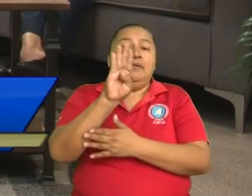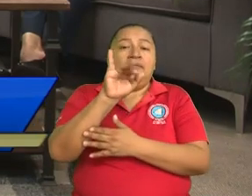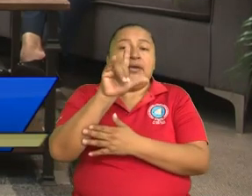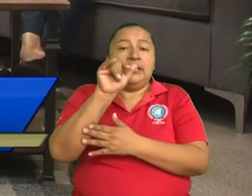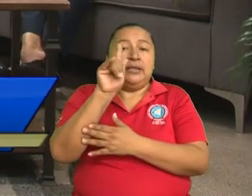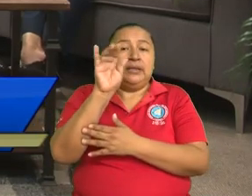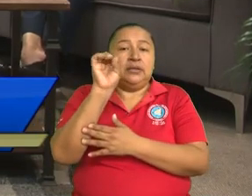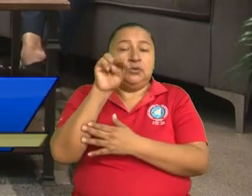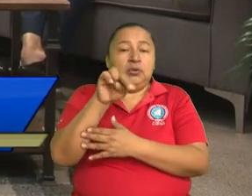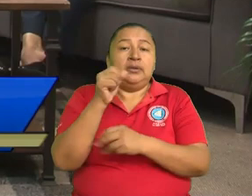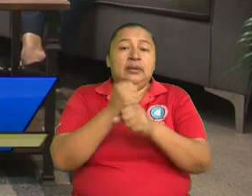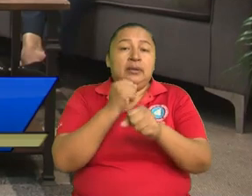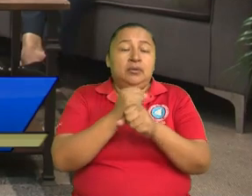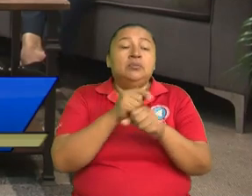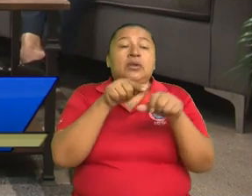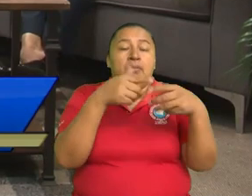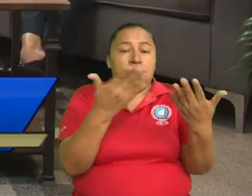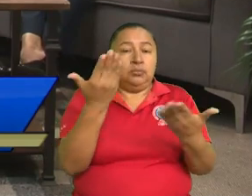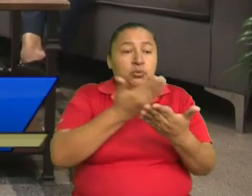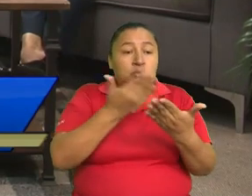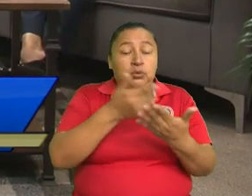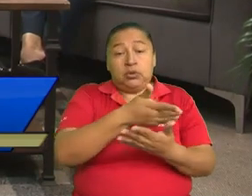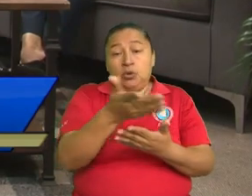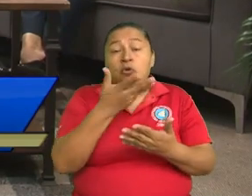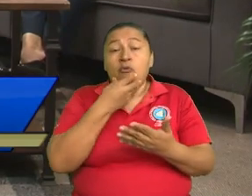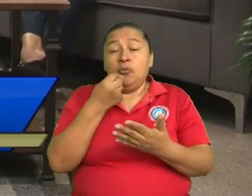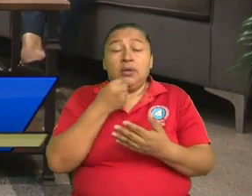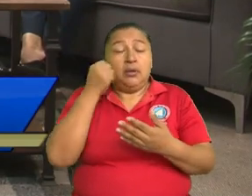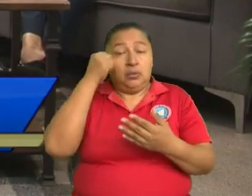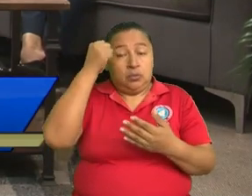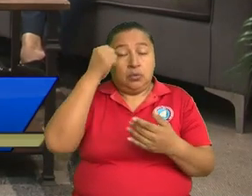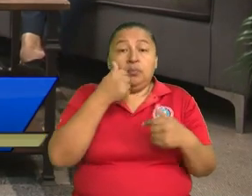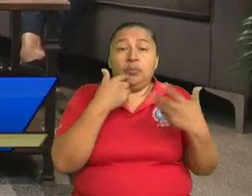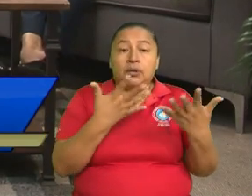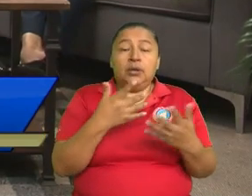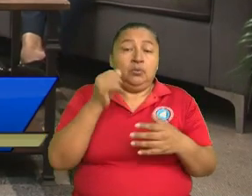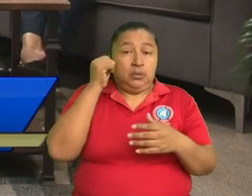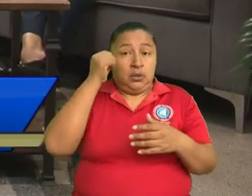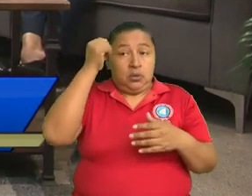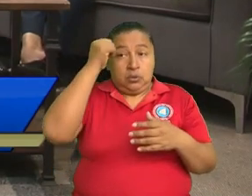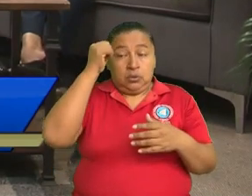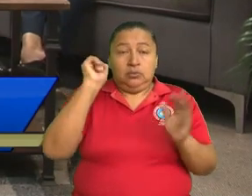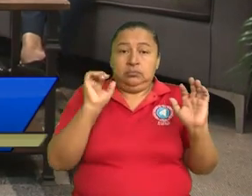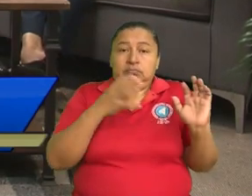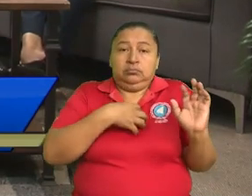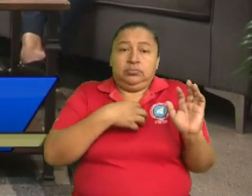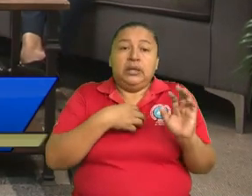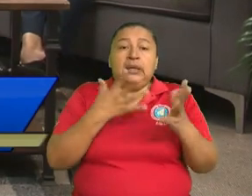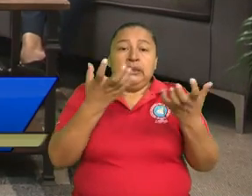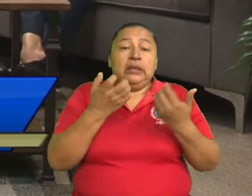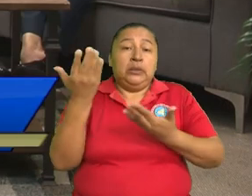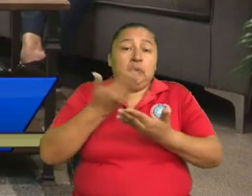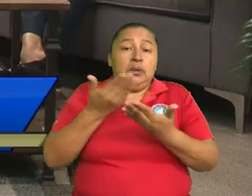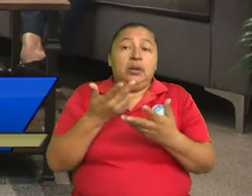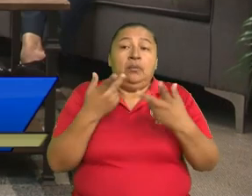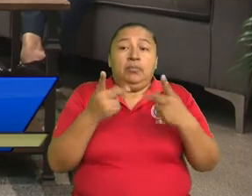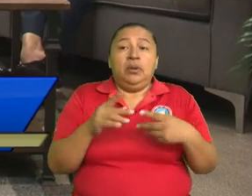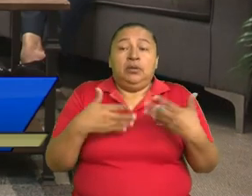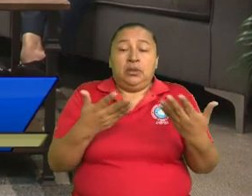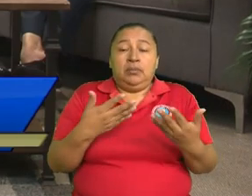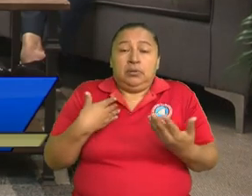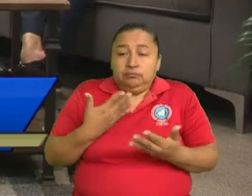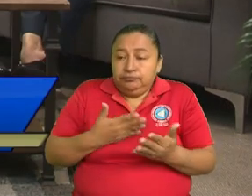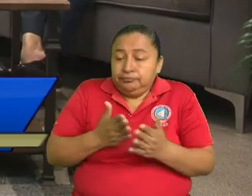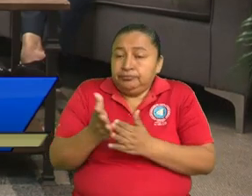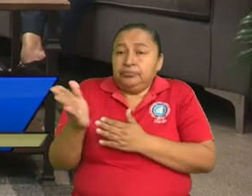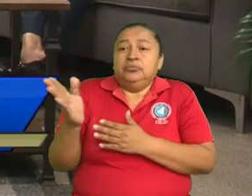importante para los estudiantes jóvenes y adultos. Porque un adulto pues compromete, quiere estudiar, pero también quiere una salida técnica,